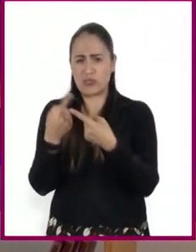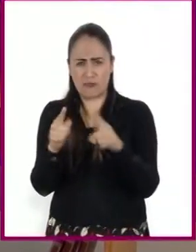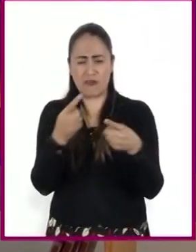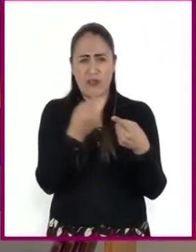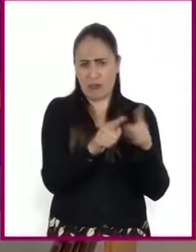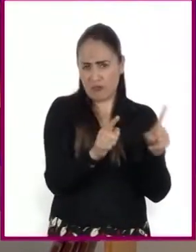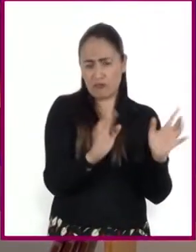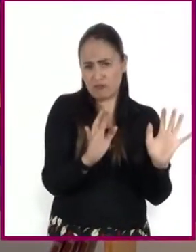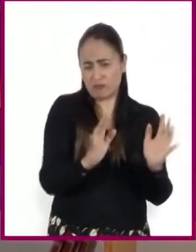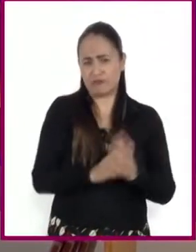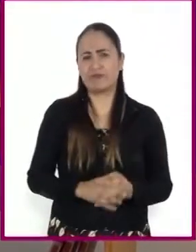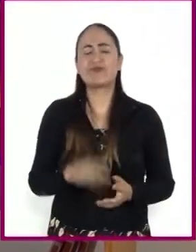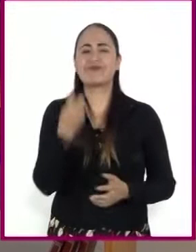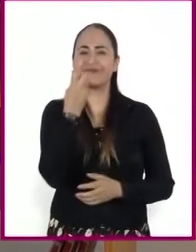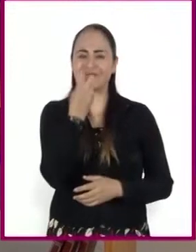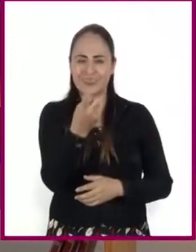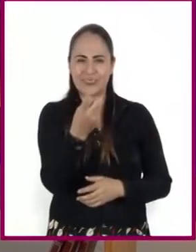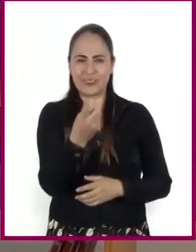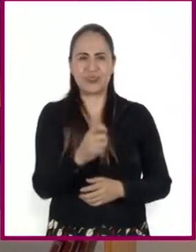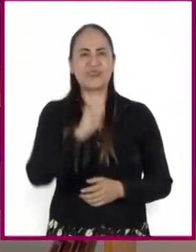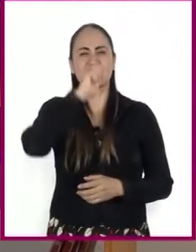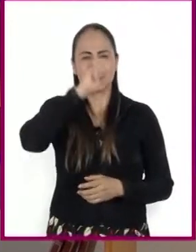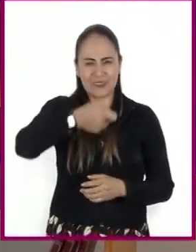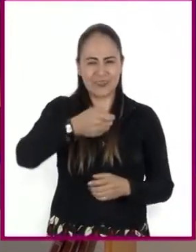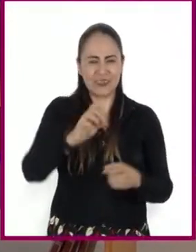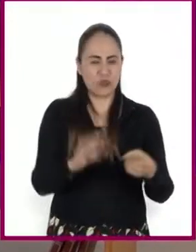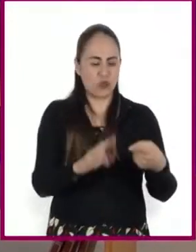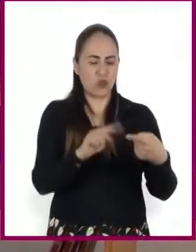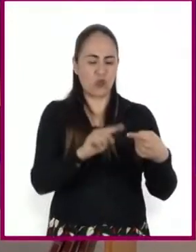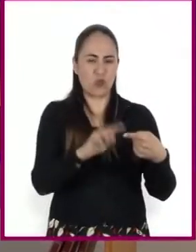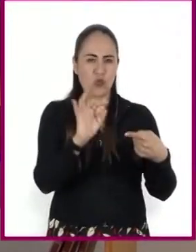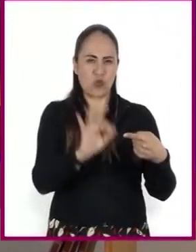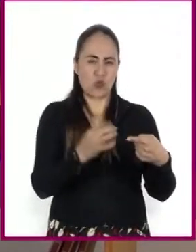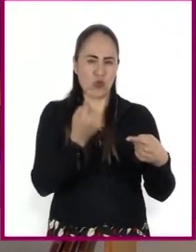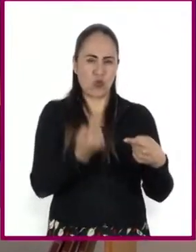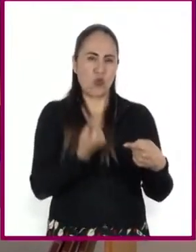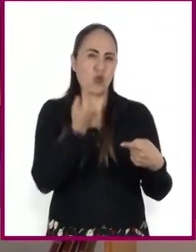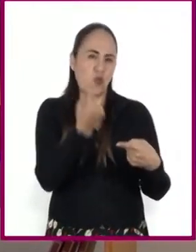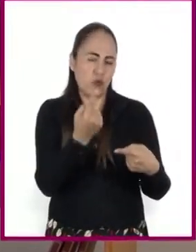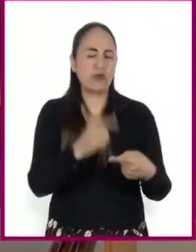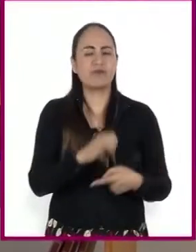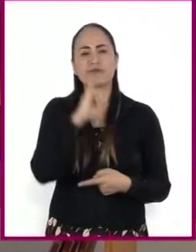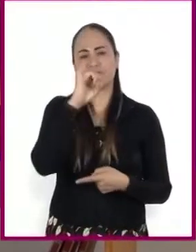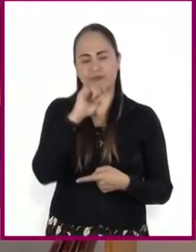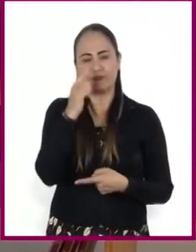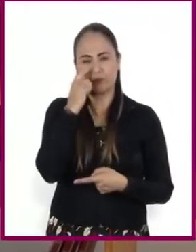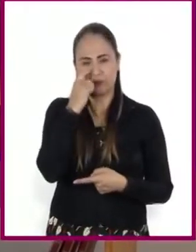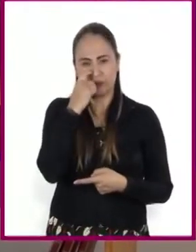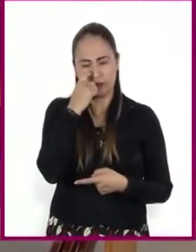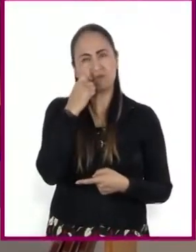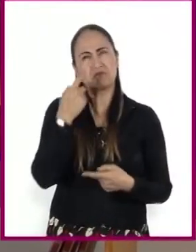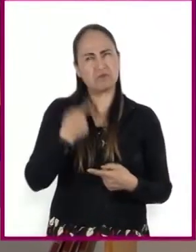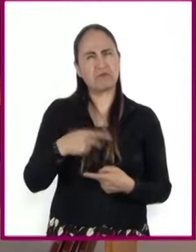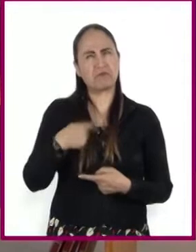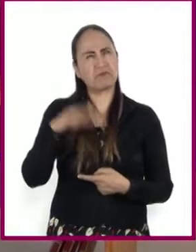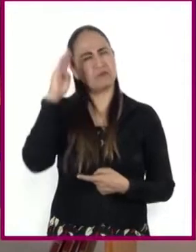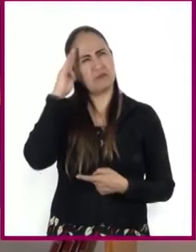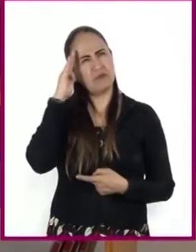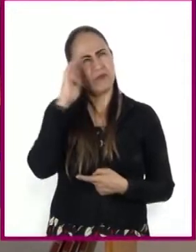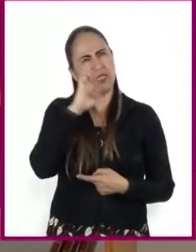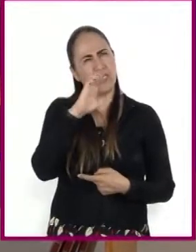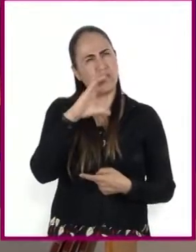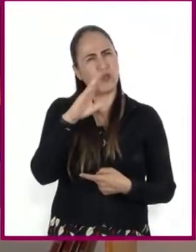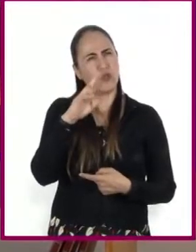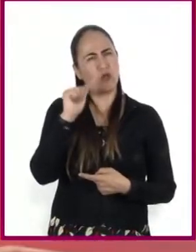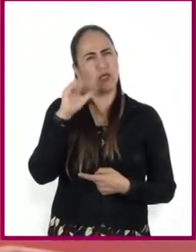de enunciar una definición de ecuación, que seguramente coincide con la definición que muchas personas le dan a ese